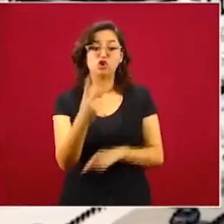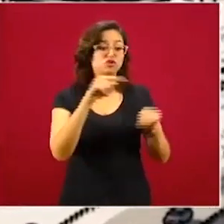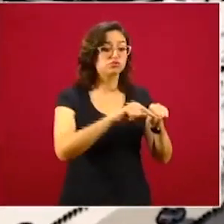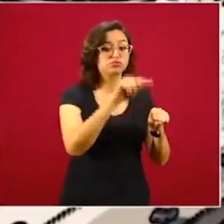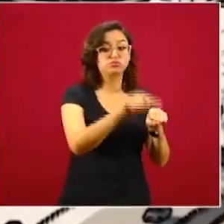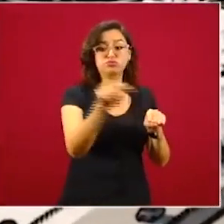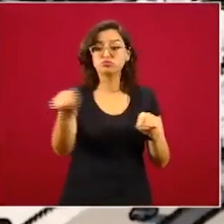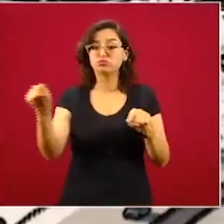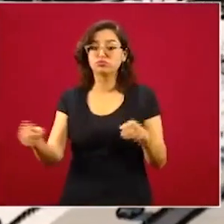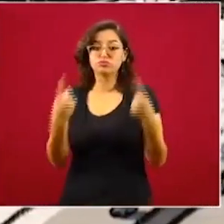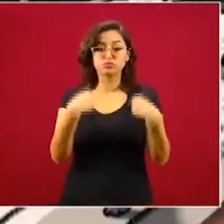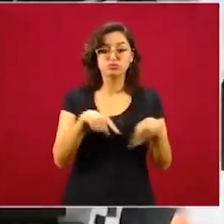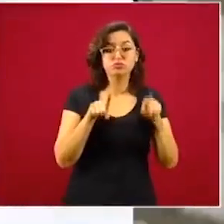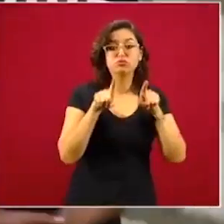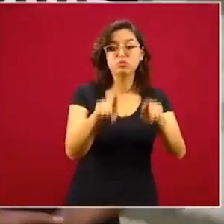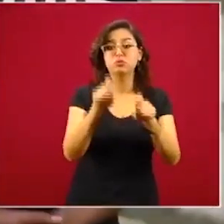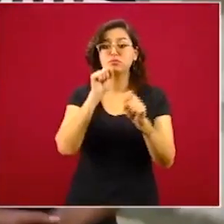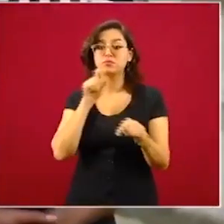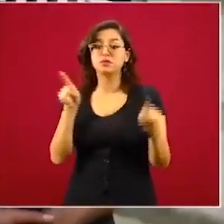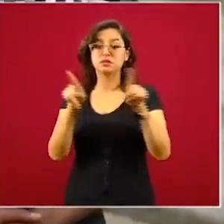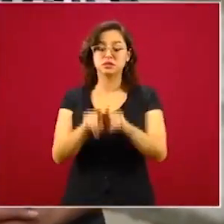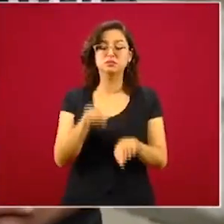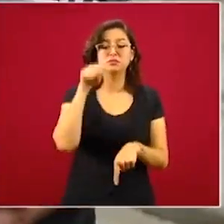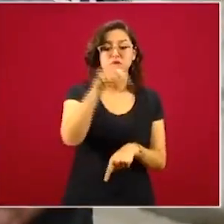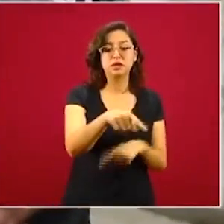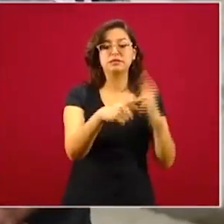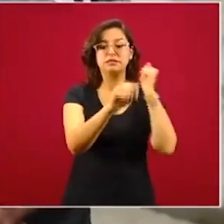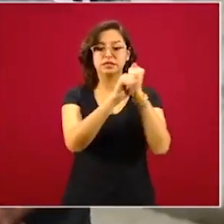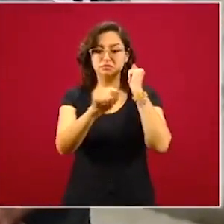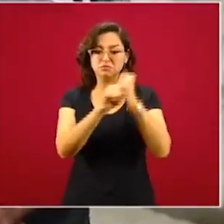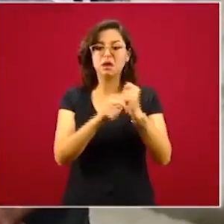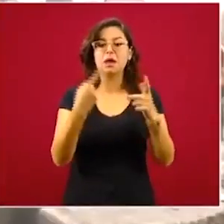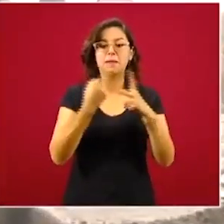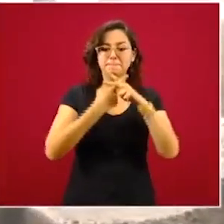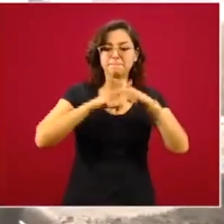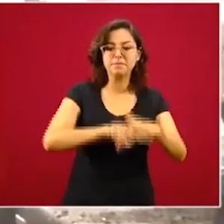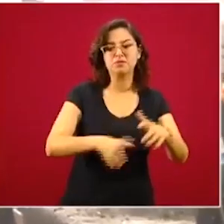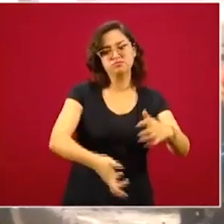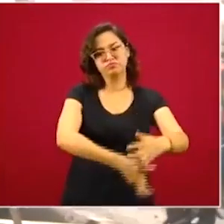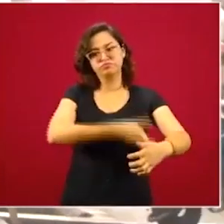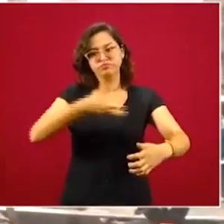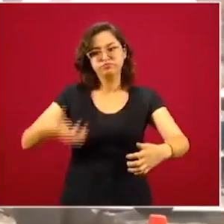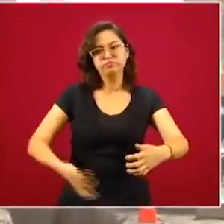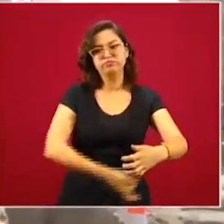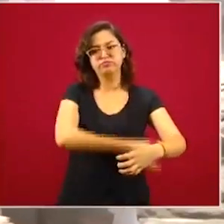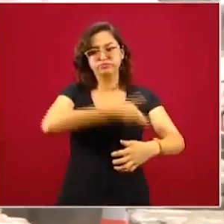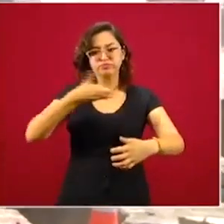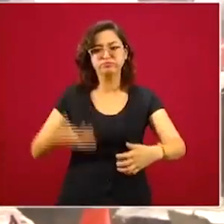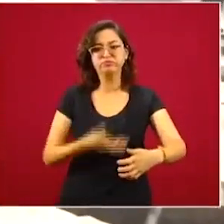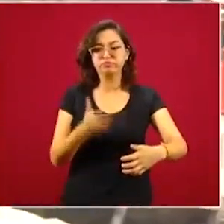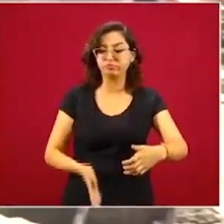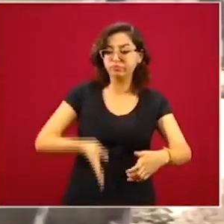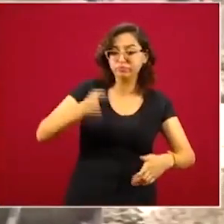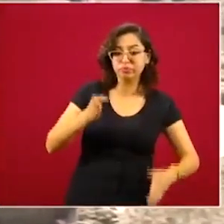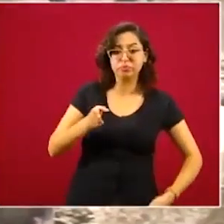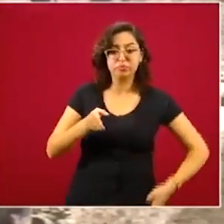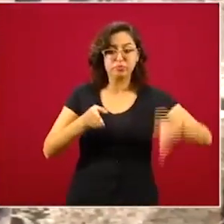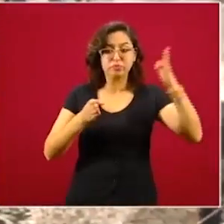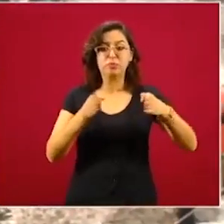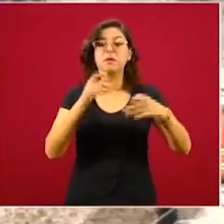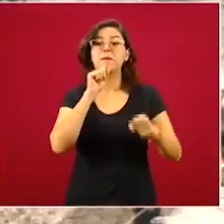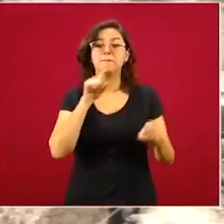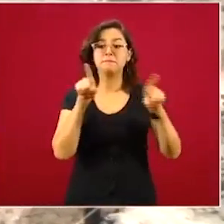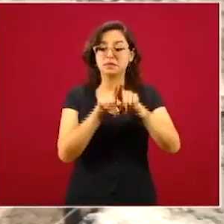y terminal intermodal de transporte terrestre, se realiza excavación en zanja con maquinaria y afine de caras laterales a mano en área de rampa